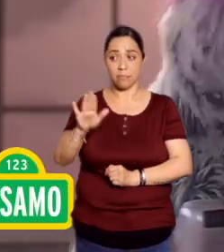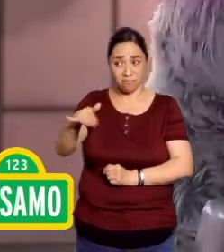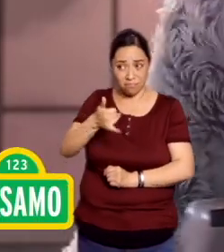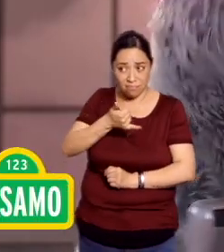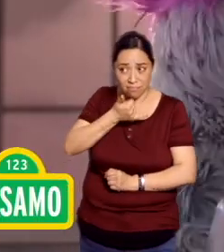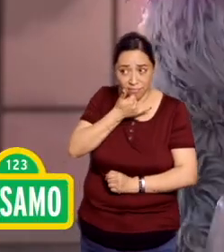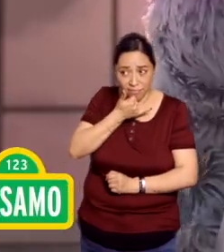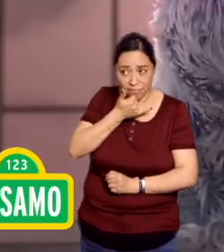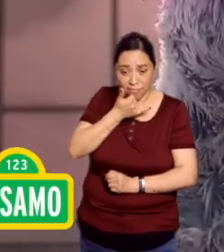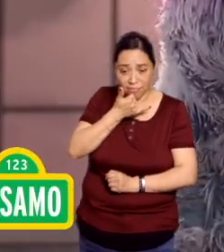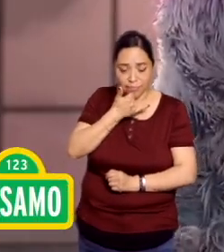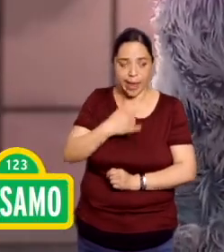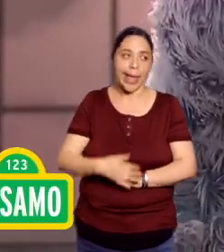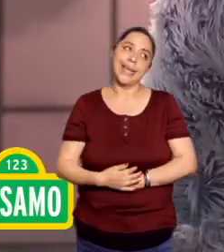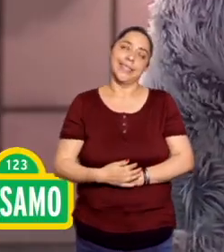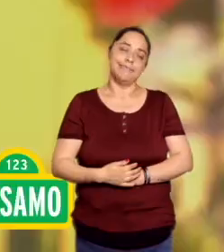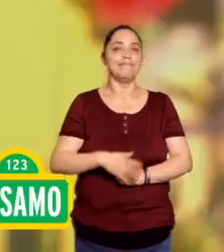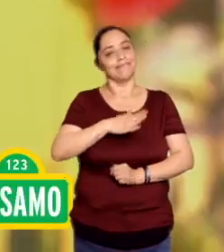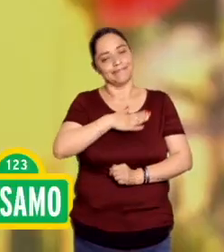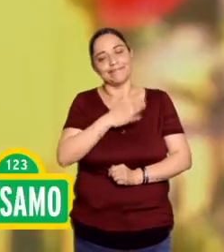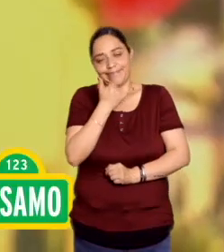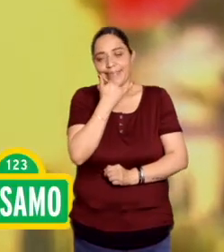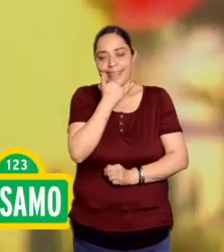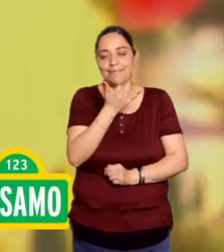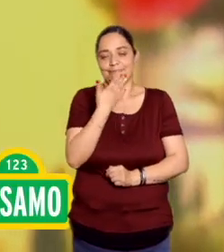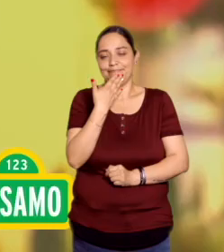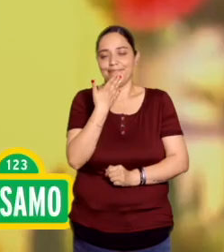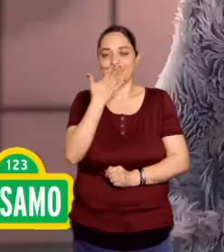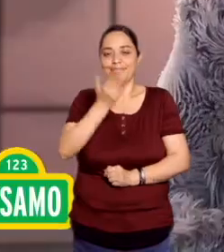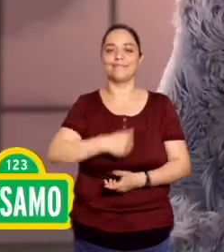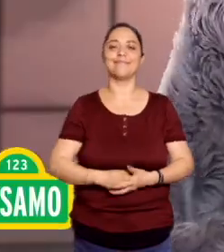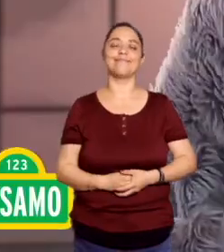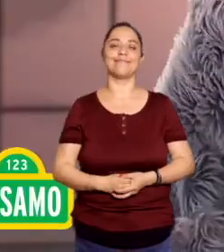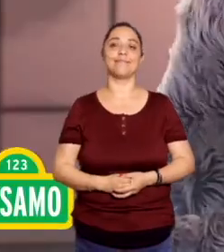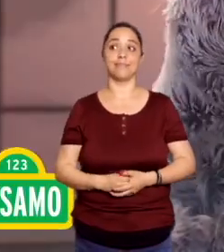¿Me perdonas? ¡Wow! ¡Está bien!